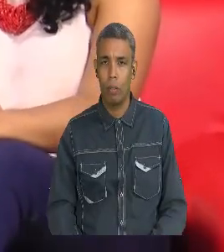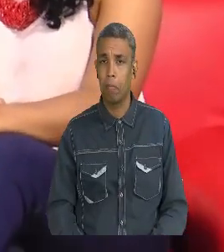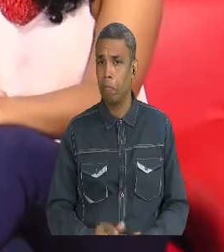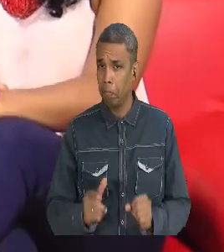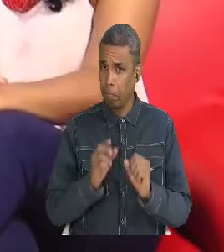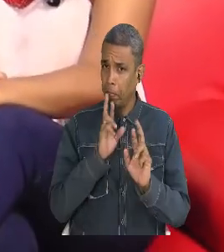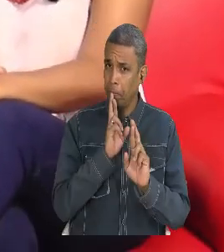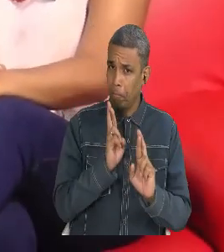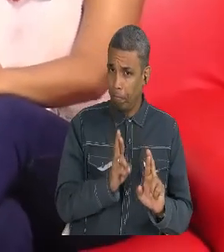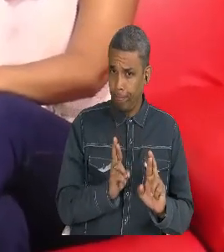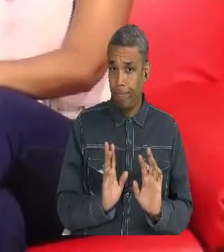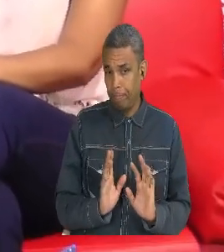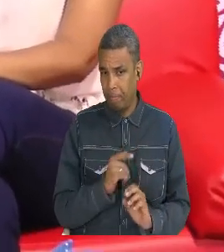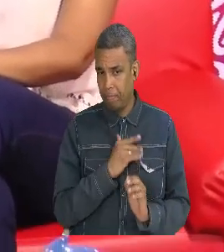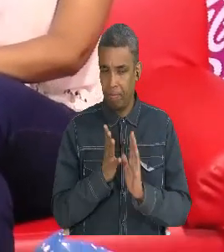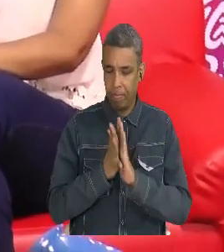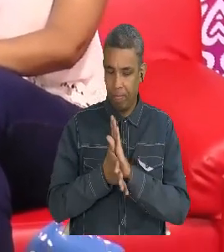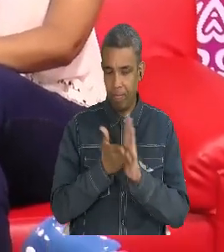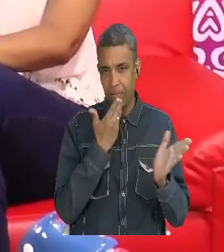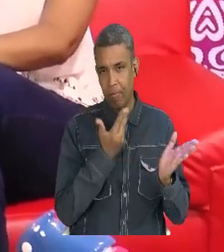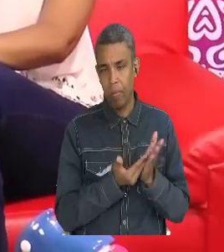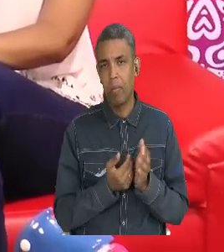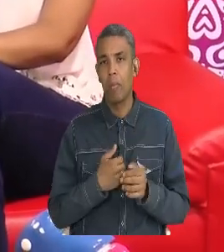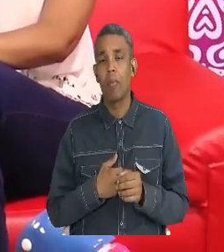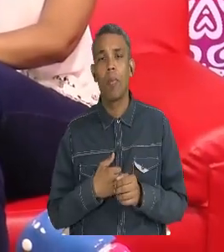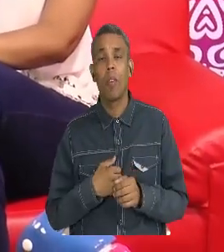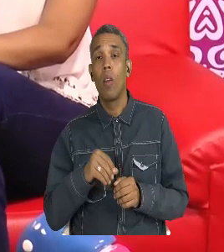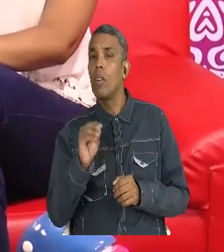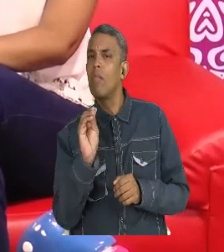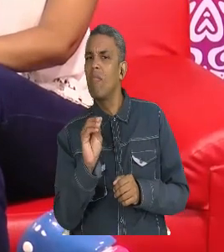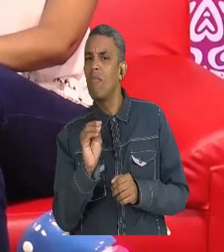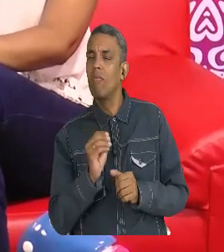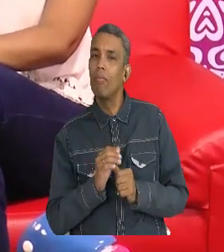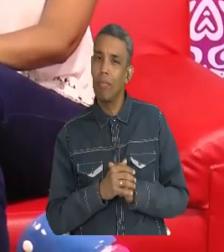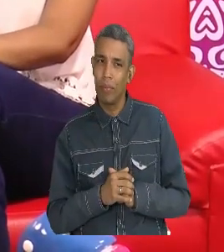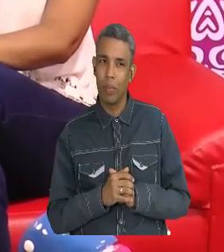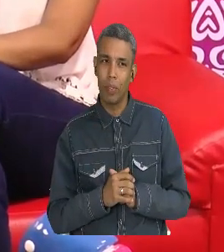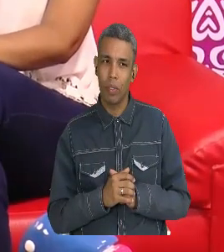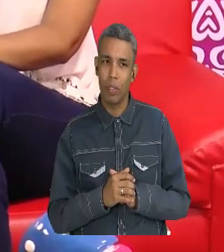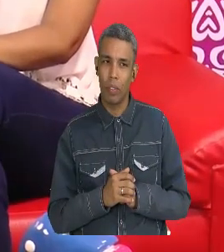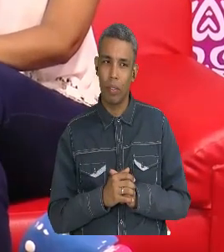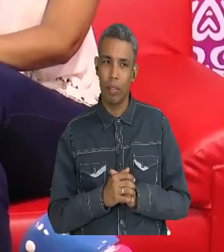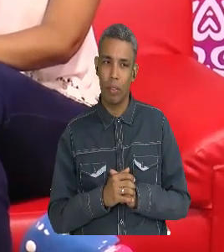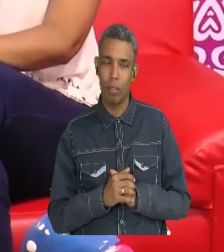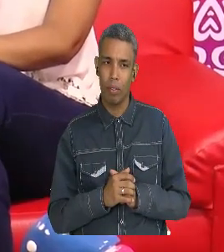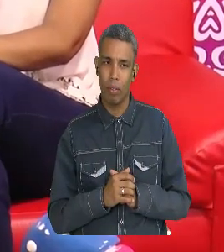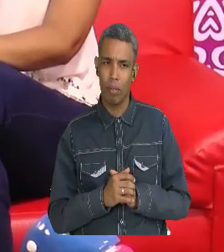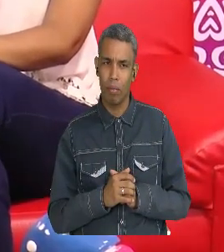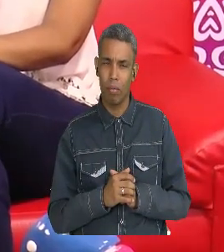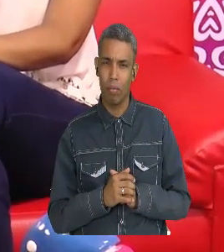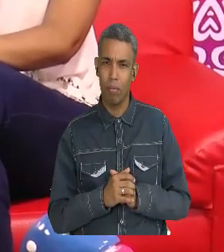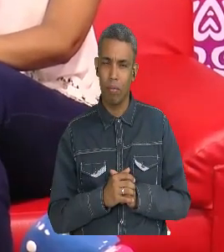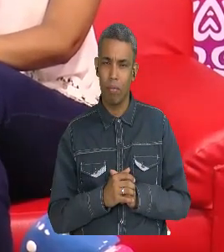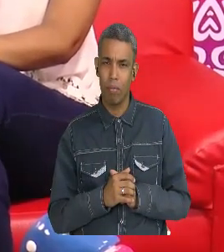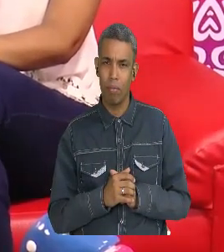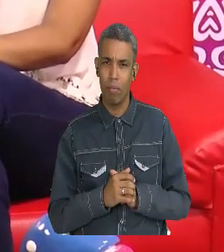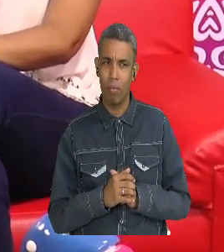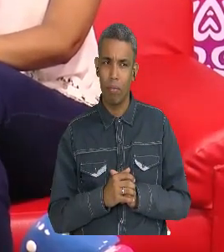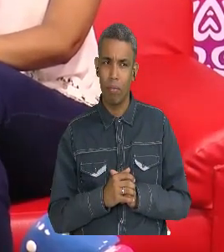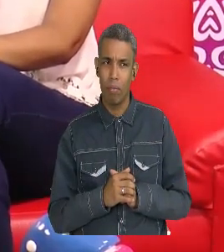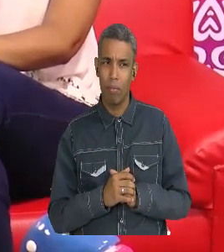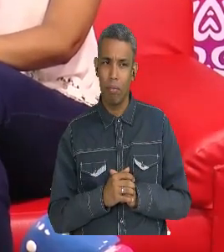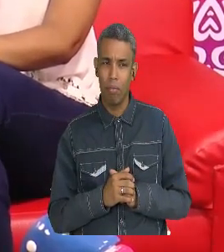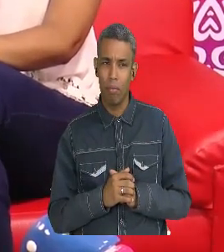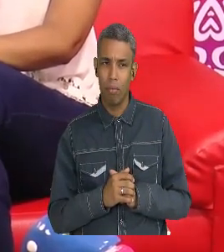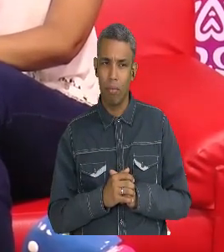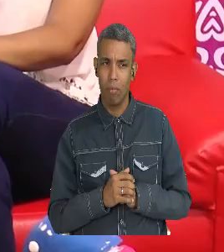hacerles una invitación muy, pero muy especial, y es que conozcan a Kipa Accesorios. Ella puede, estos accesorios puede conocerlos